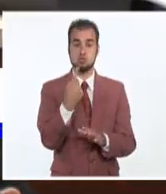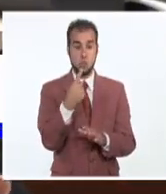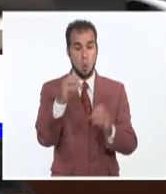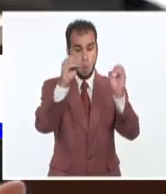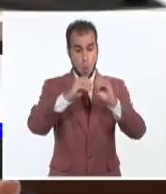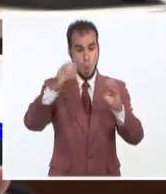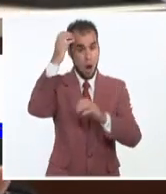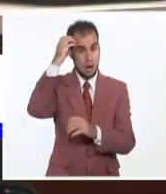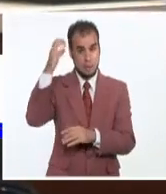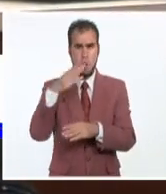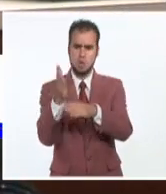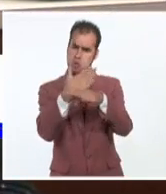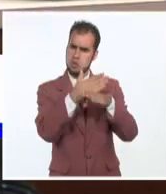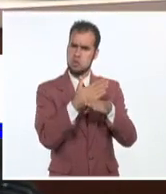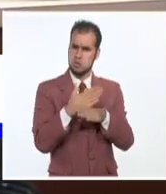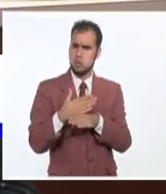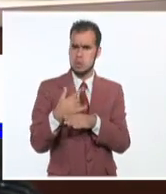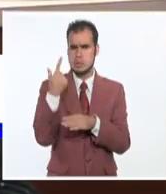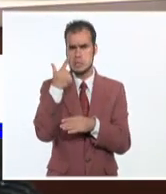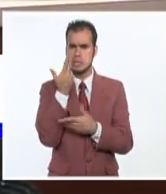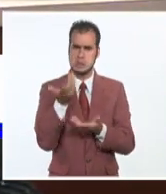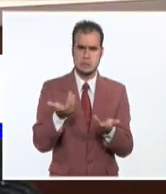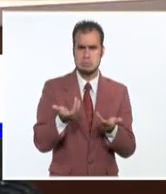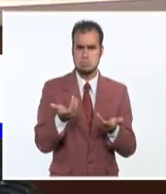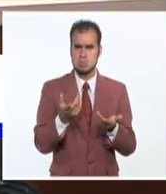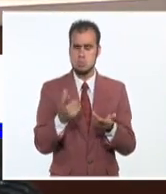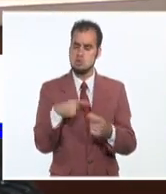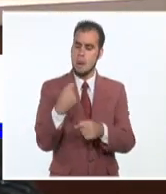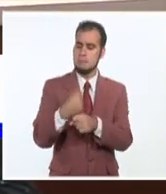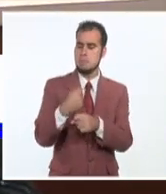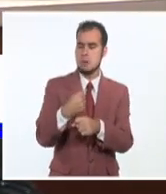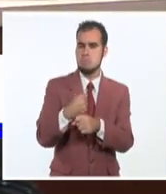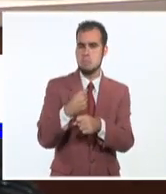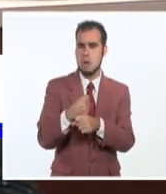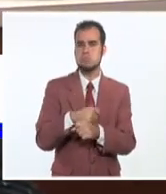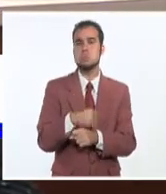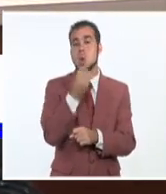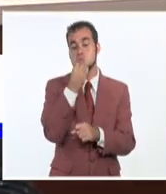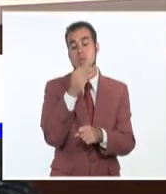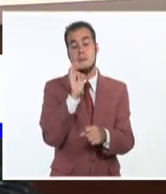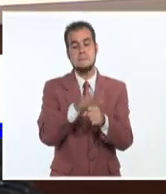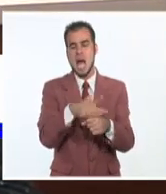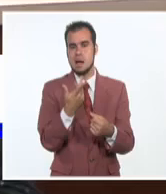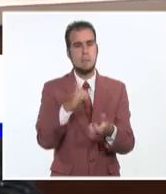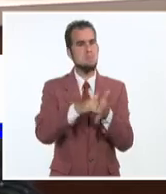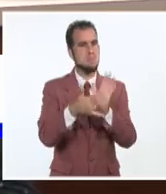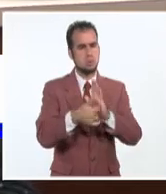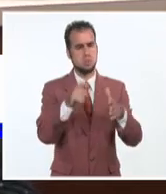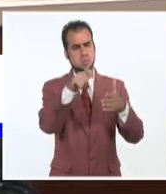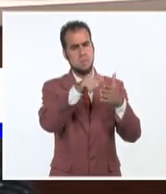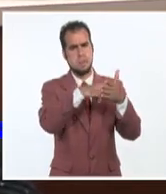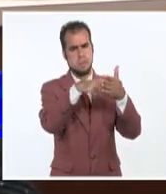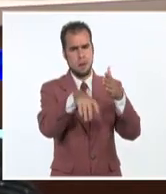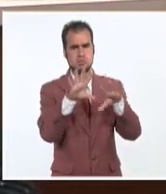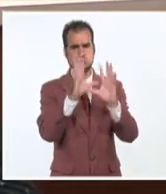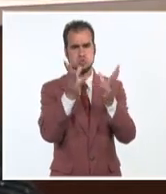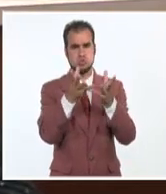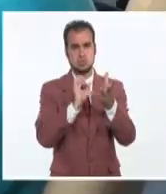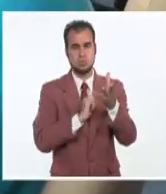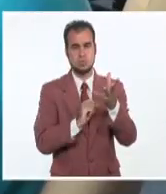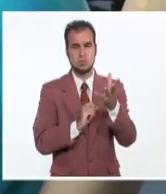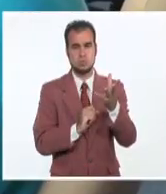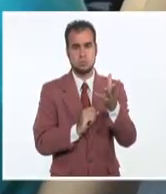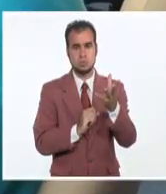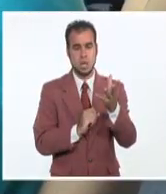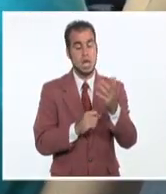también todas las organizaciones y entidades, programas y proyectos que nos van enseñando